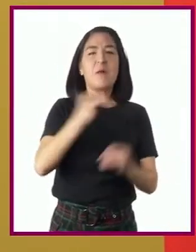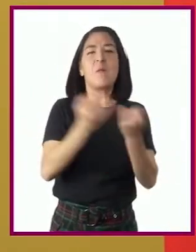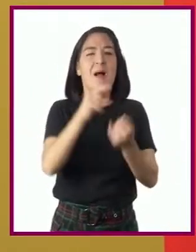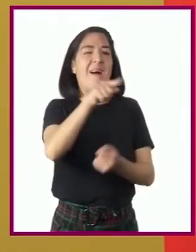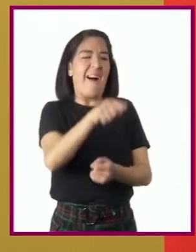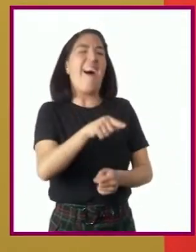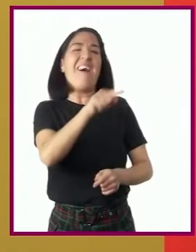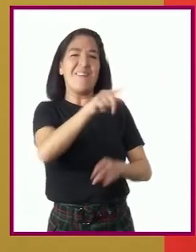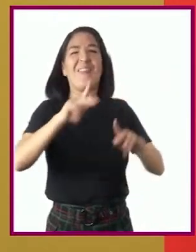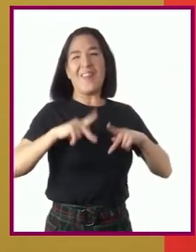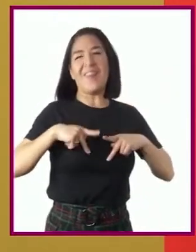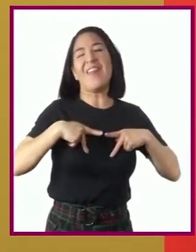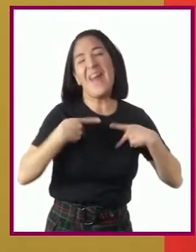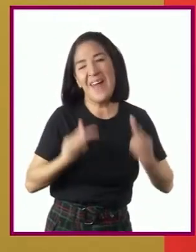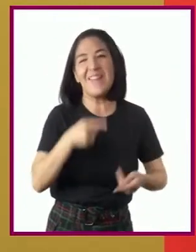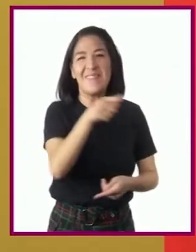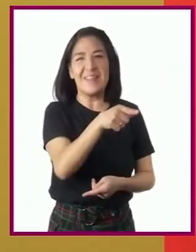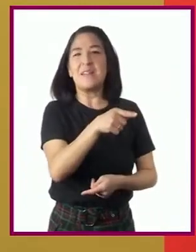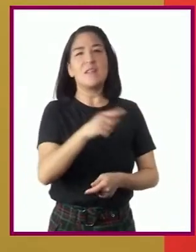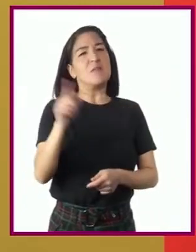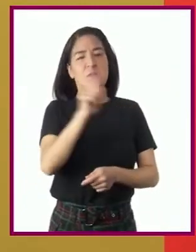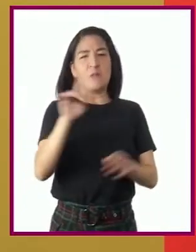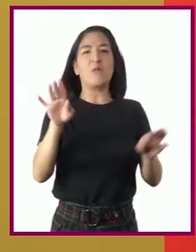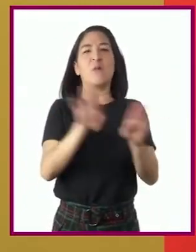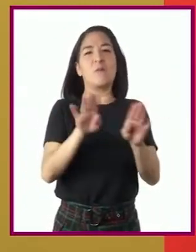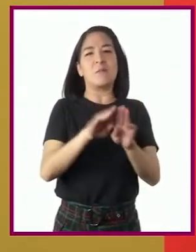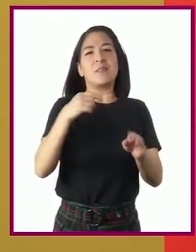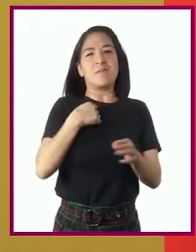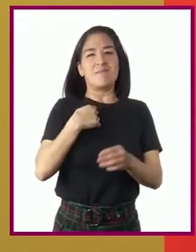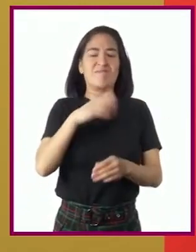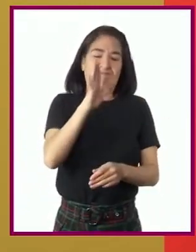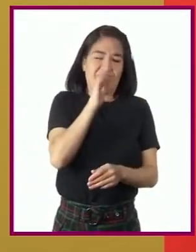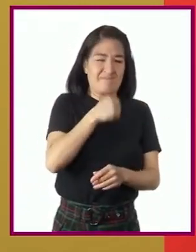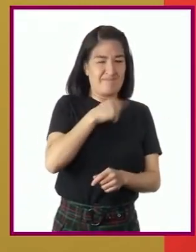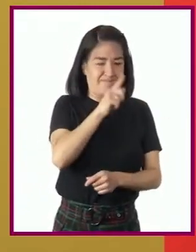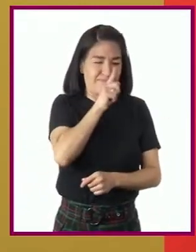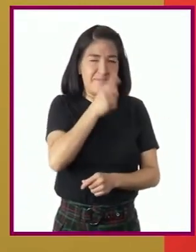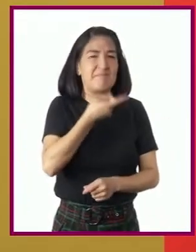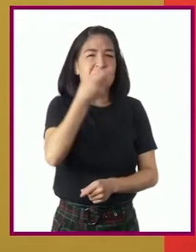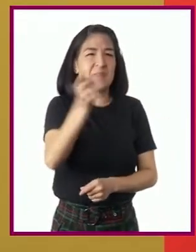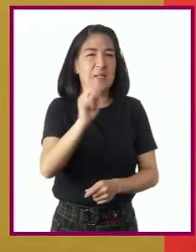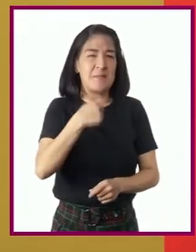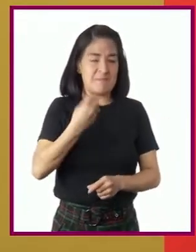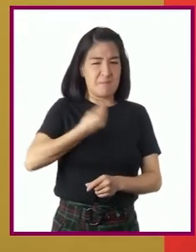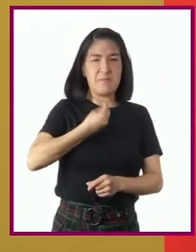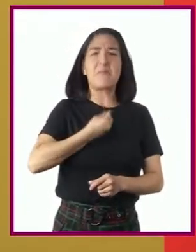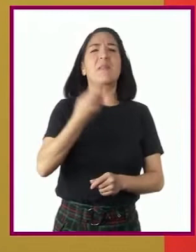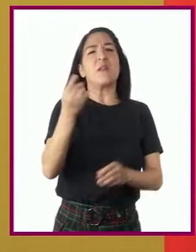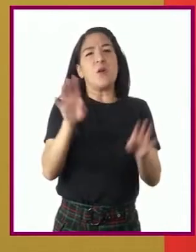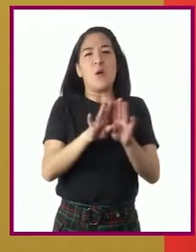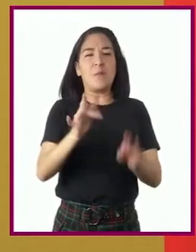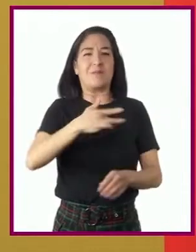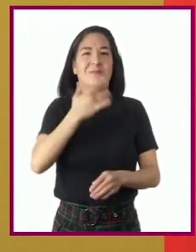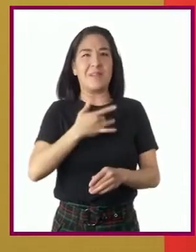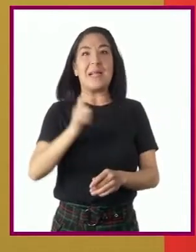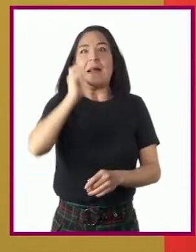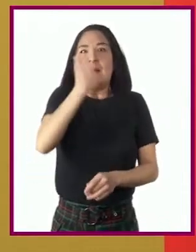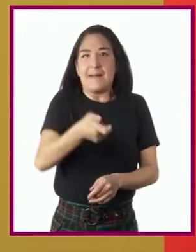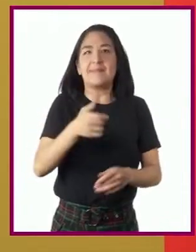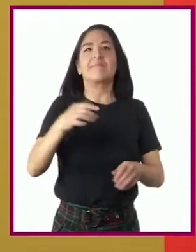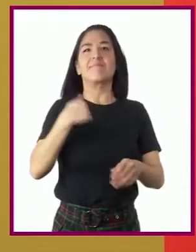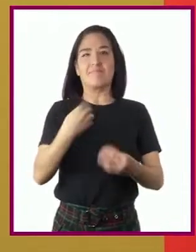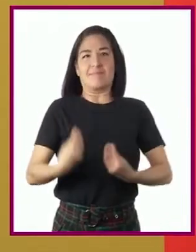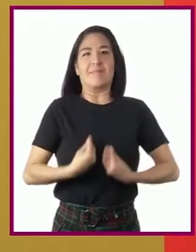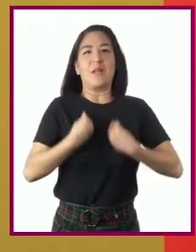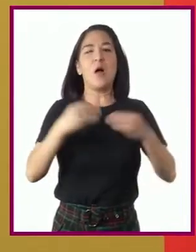oportunidad de sentir y vivir esas emociones y poder hacer algo con ellas para darle un significado a lo que vivimos,